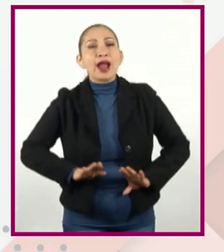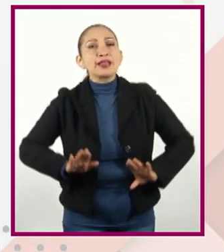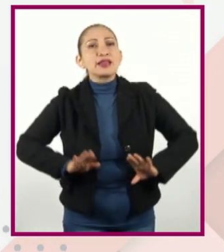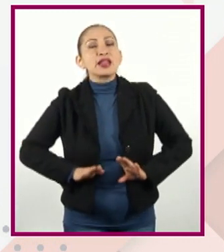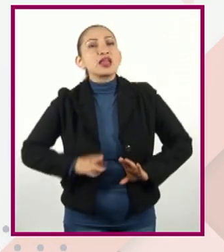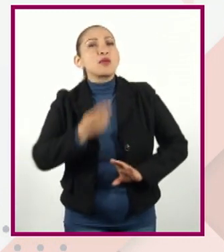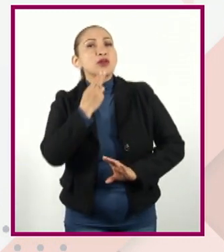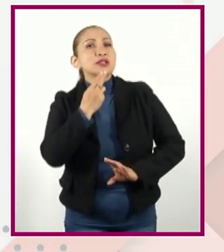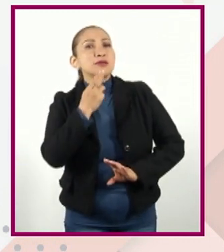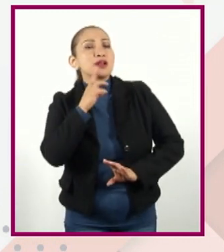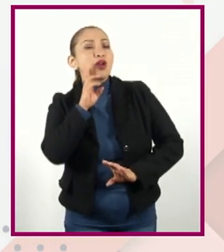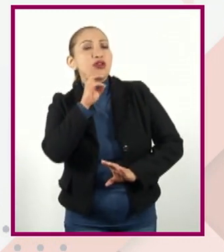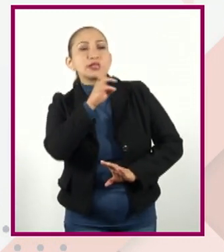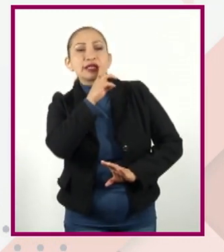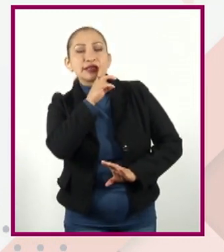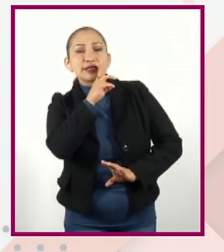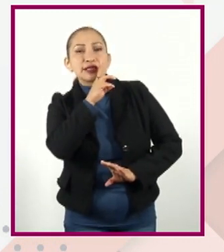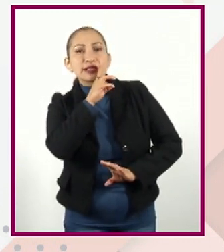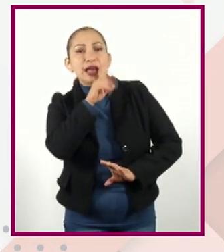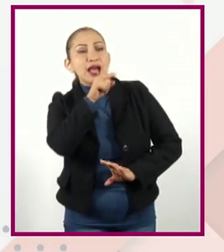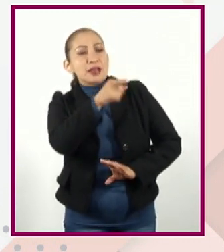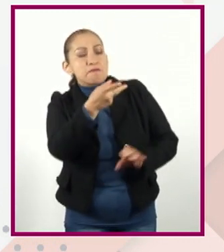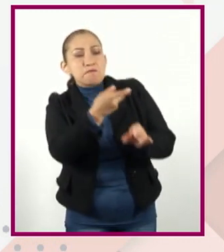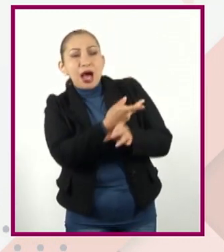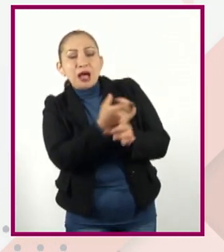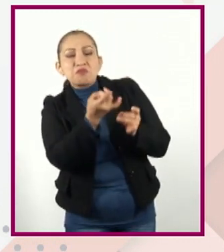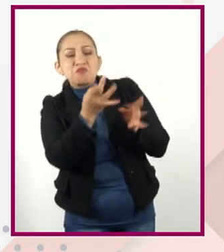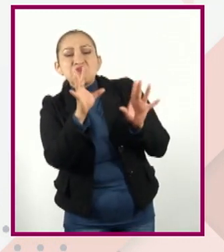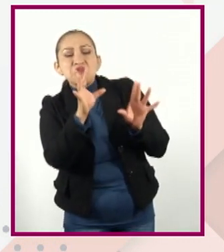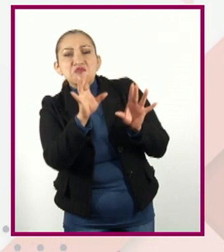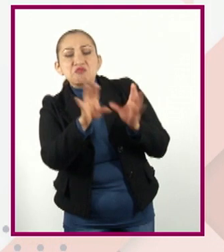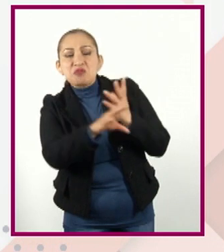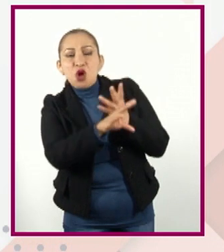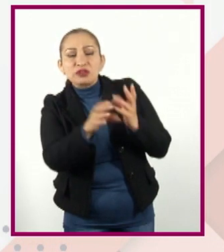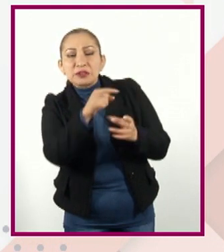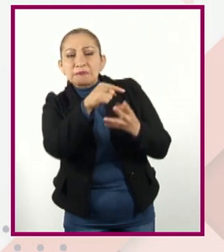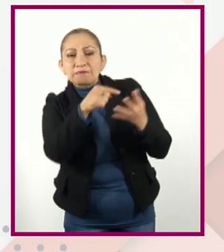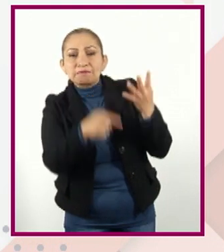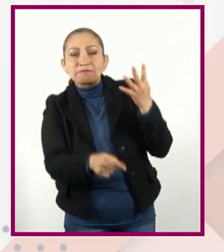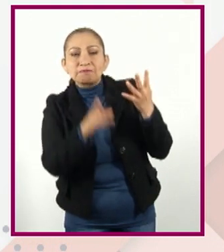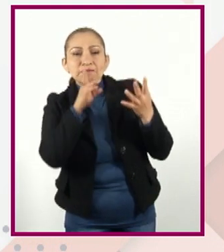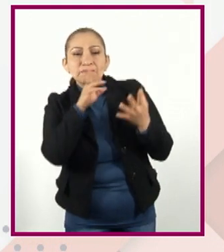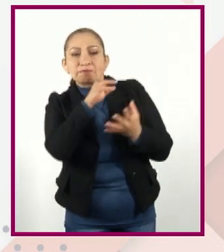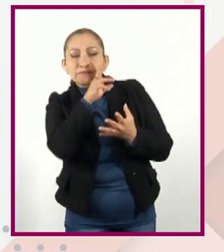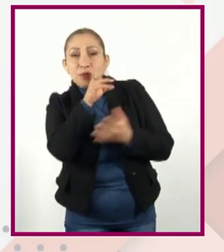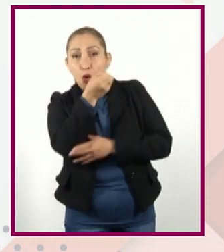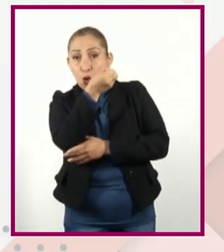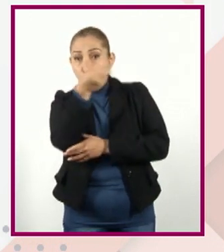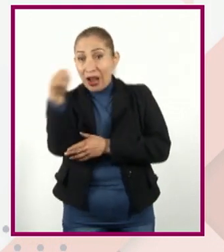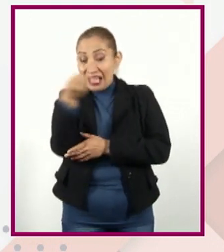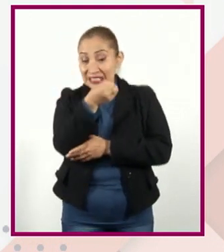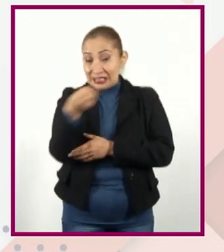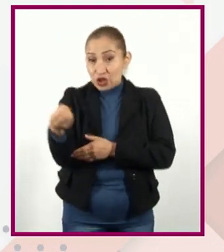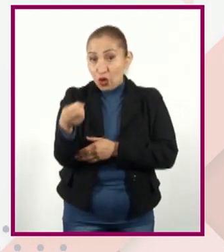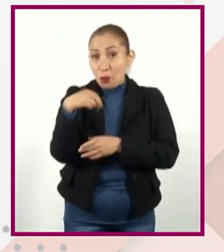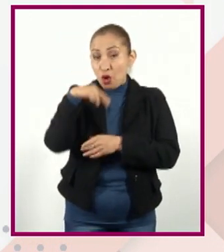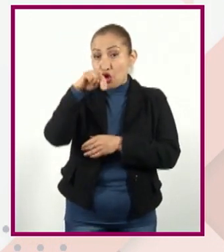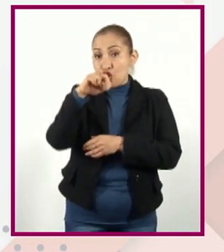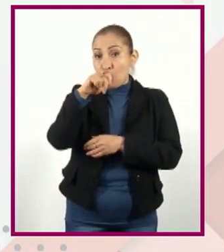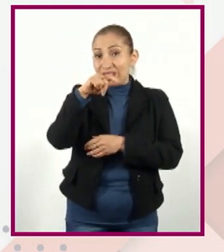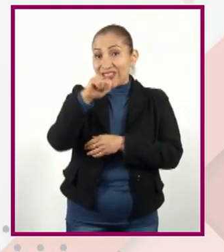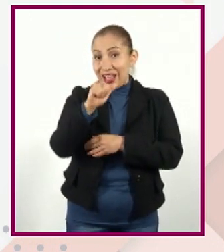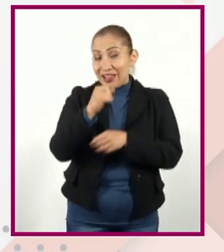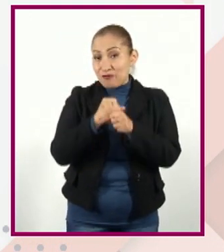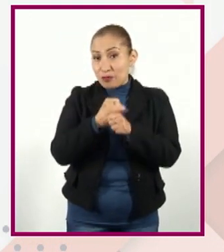noticia, elementos de un hecho noticioso, estructura y organización de una nota informativa,